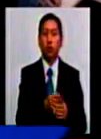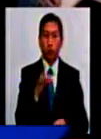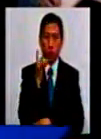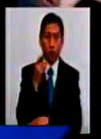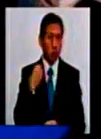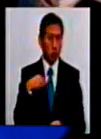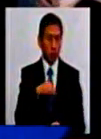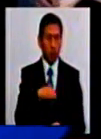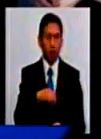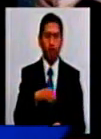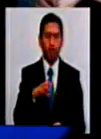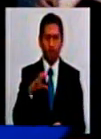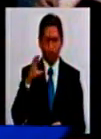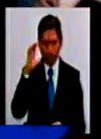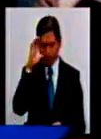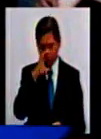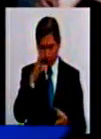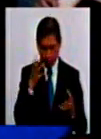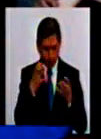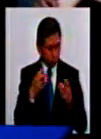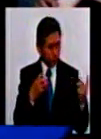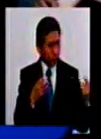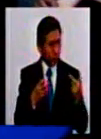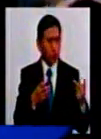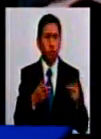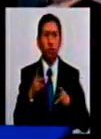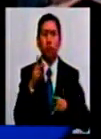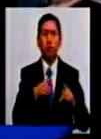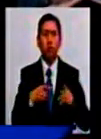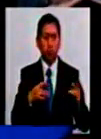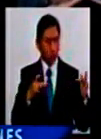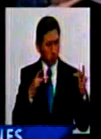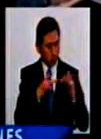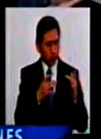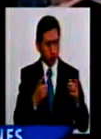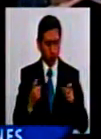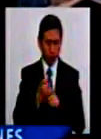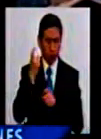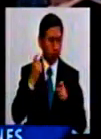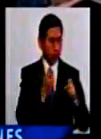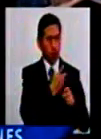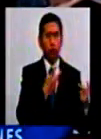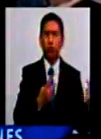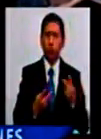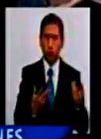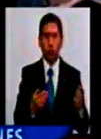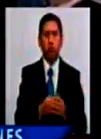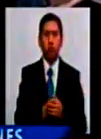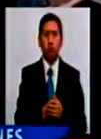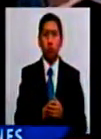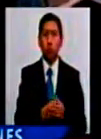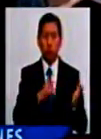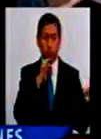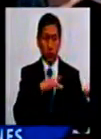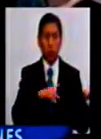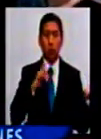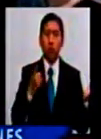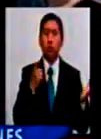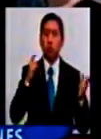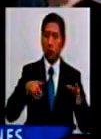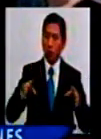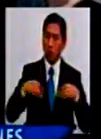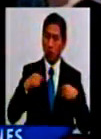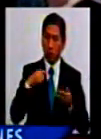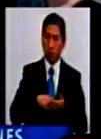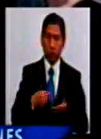Bolivia busca que ambos pueblos tengamos una relación ganador-ganador. Chile simplemente tiene que aceptar